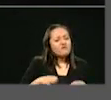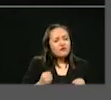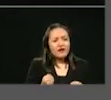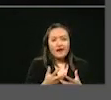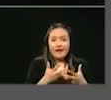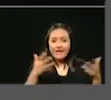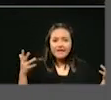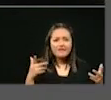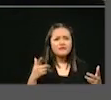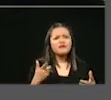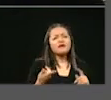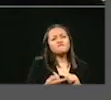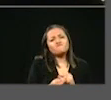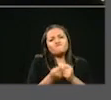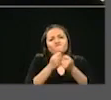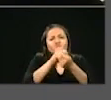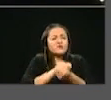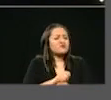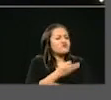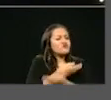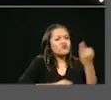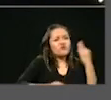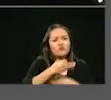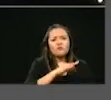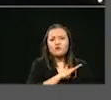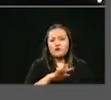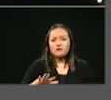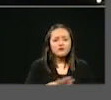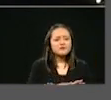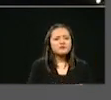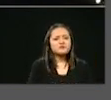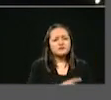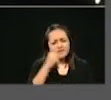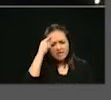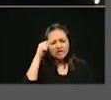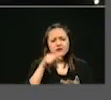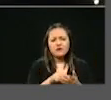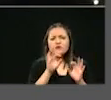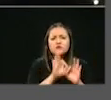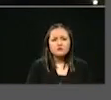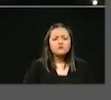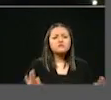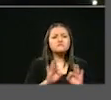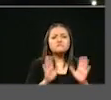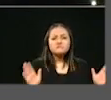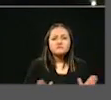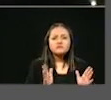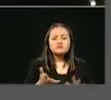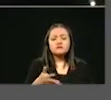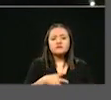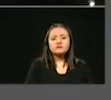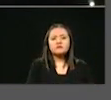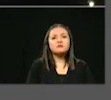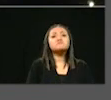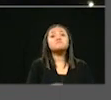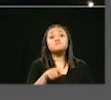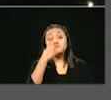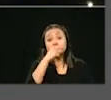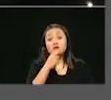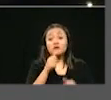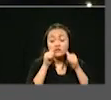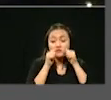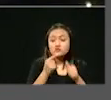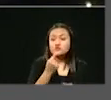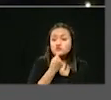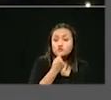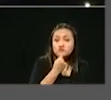preparatorias además de mayor presupuesto para la beca Benito Juárez y sea universal en el rubro de juventud en materia de salud